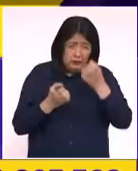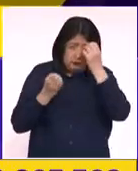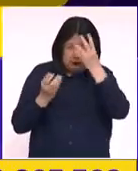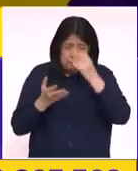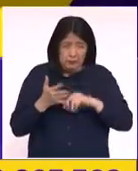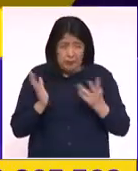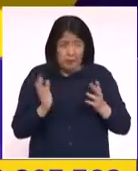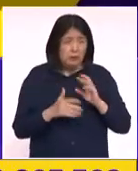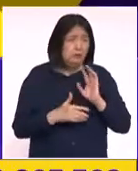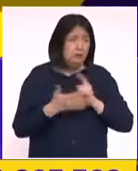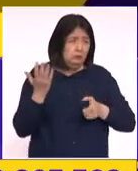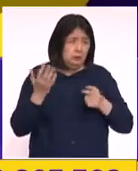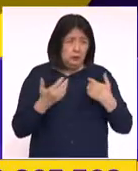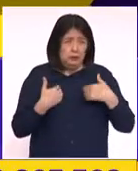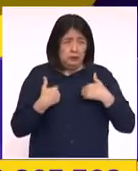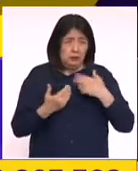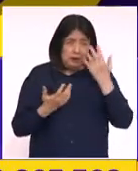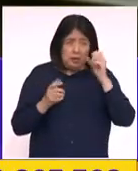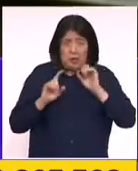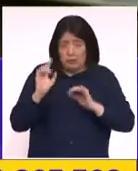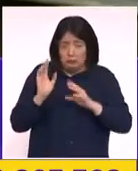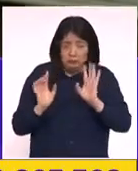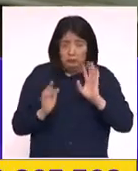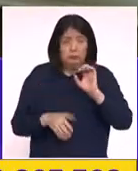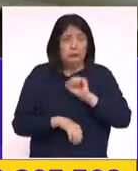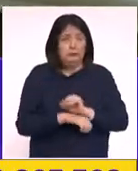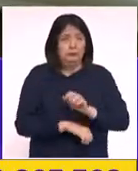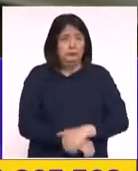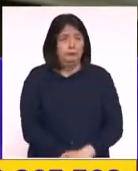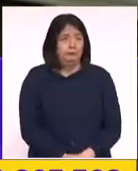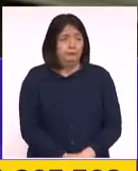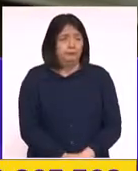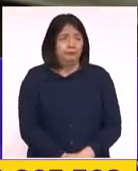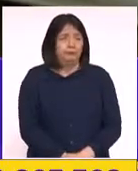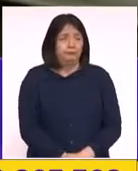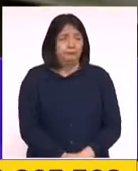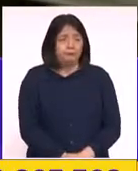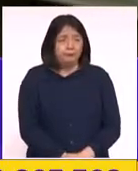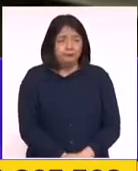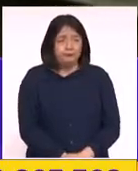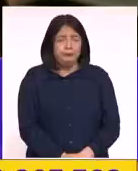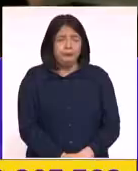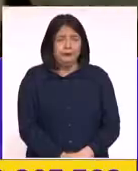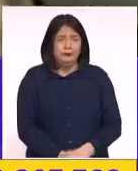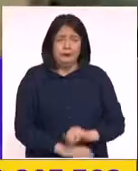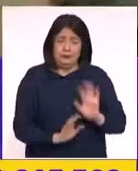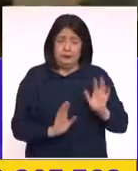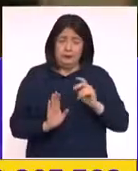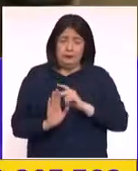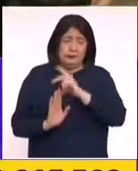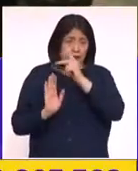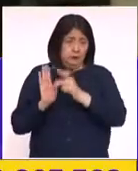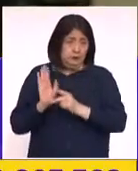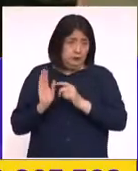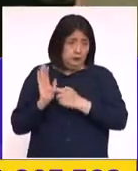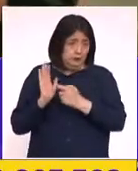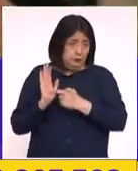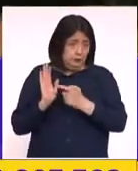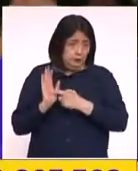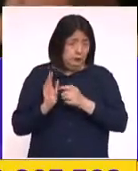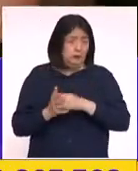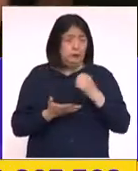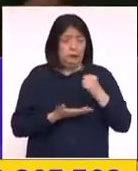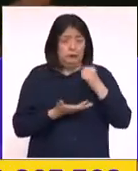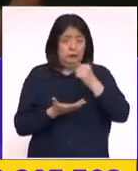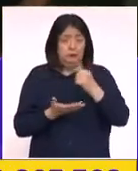un poco eso para tener por lo menos algún detalle de estas capturas. Mire, el programa de recompensas ya se ha